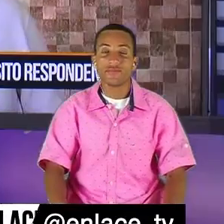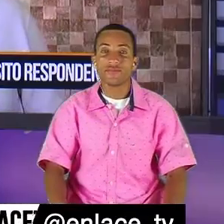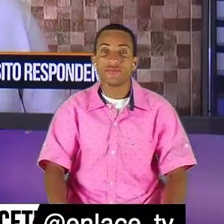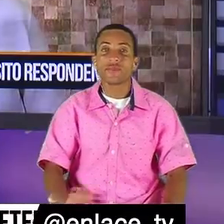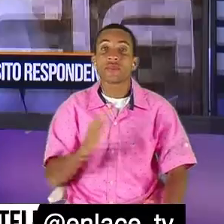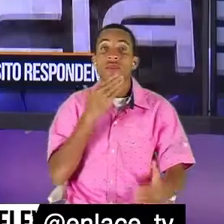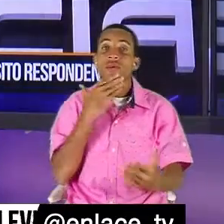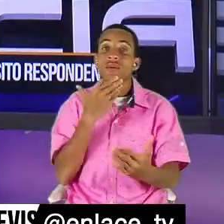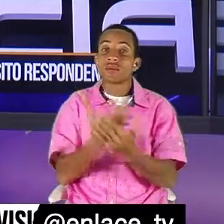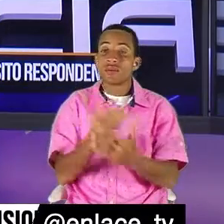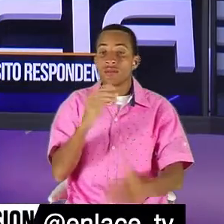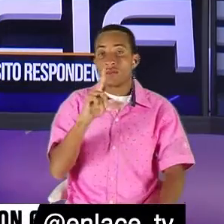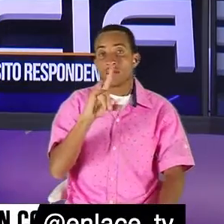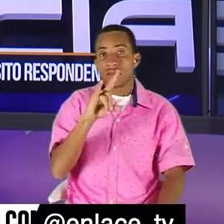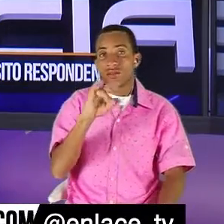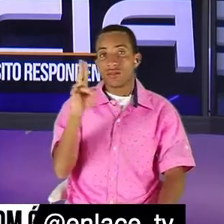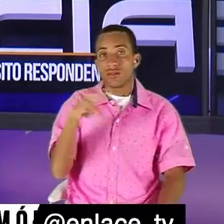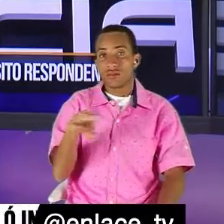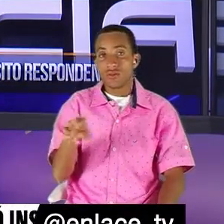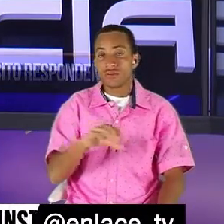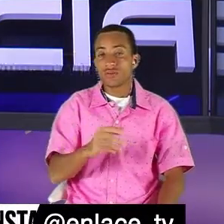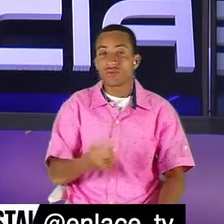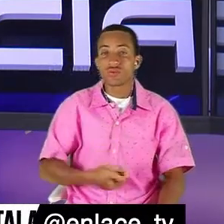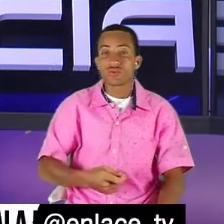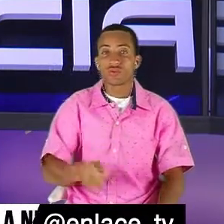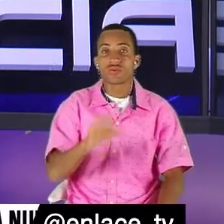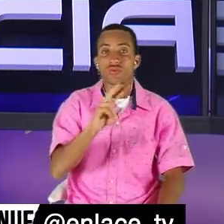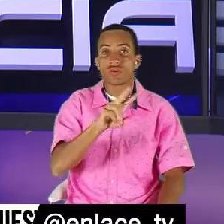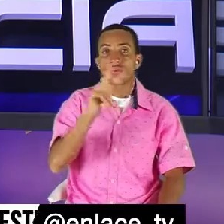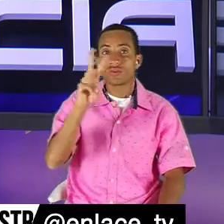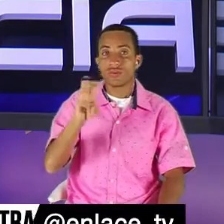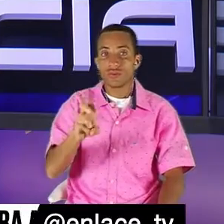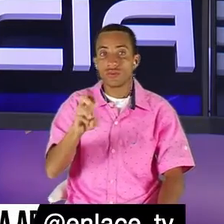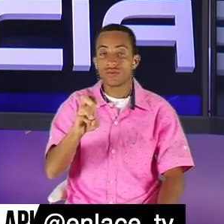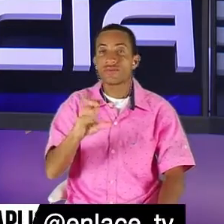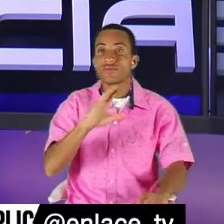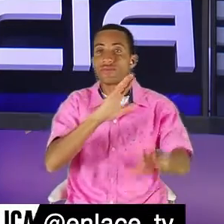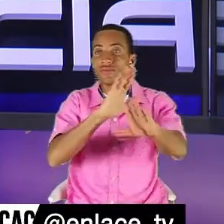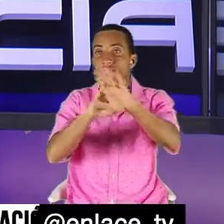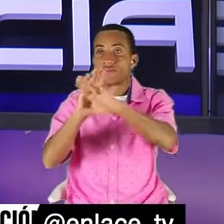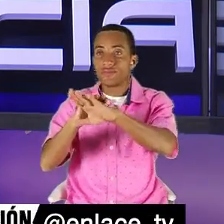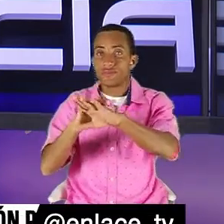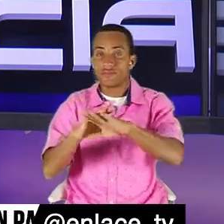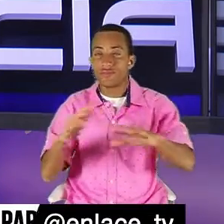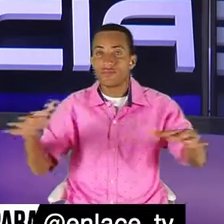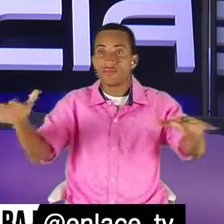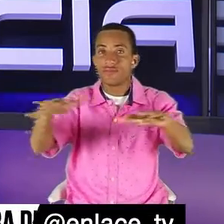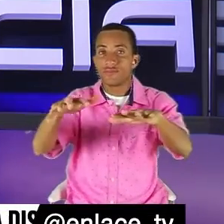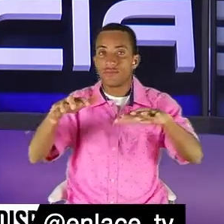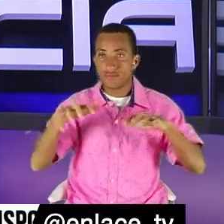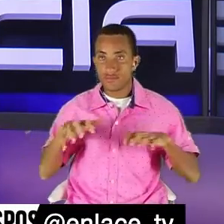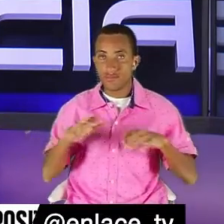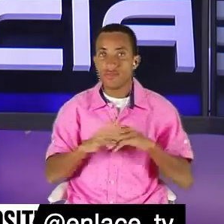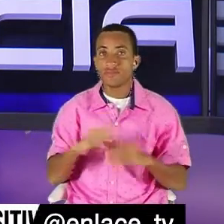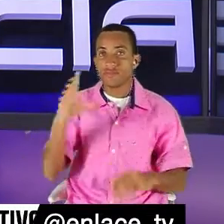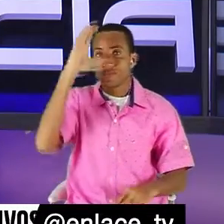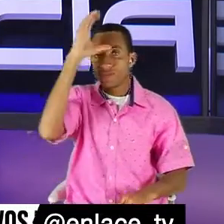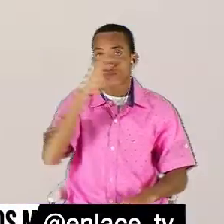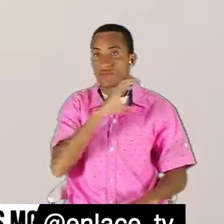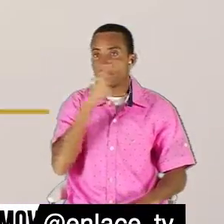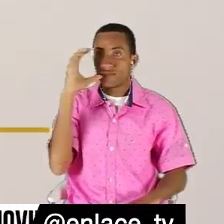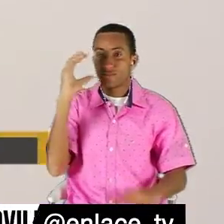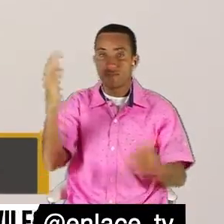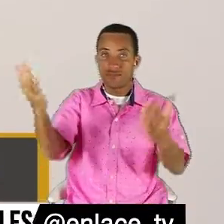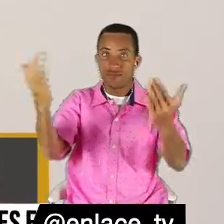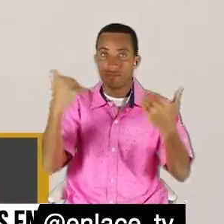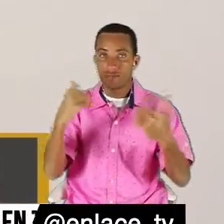Gracias, Mary, por su información. Y para el próximo 28 de junio está citada la Asamblea General de Empresarios de la Caja de Compensación Familiar, CAFAMA. El